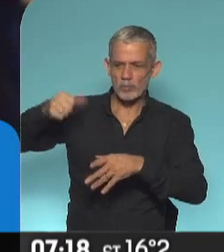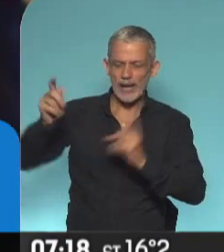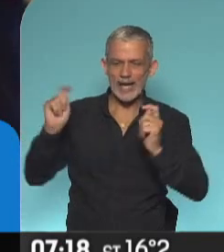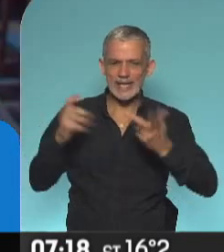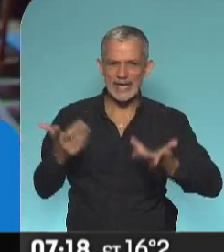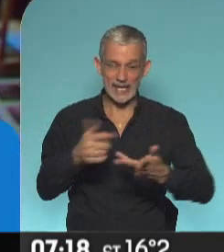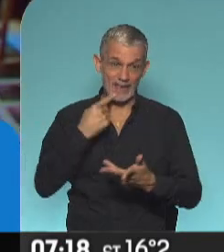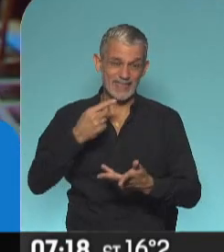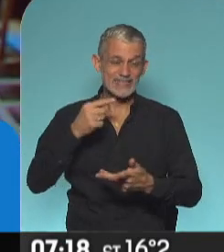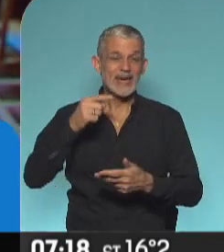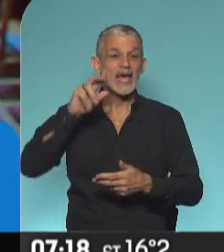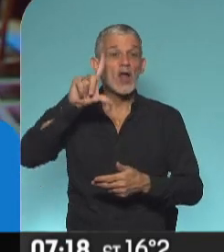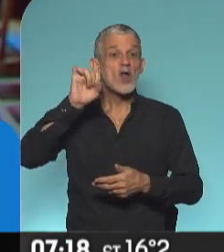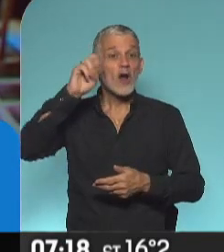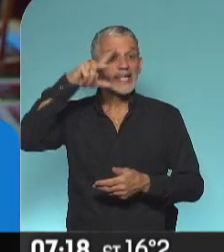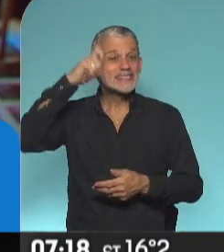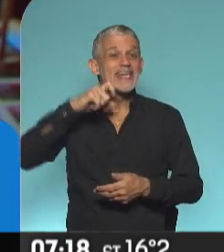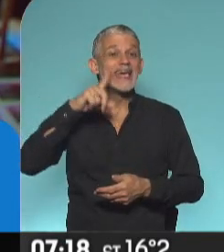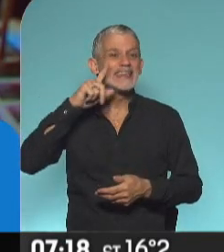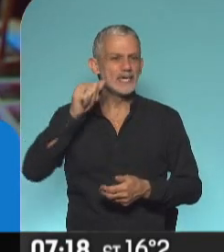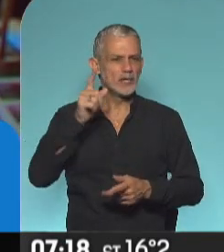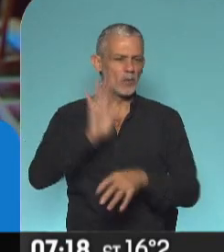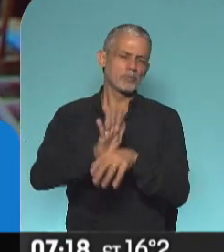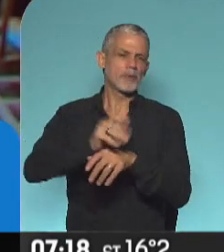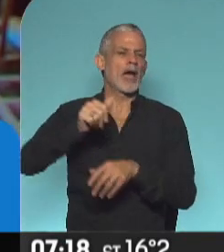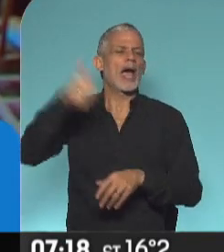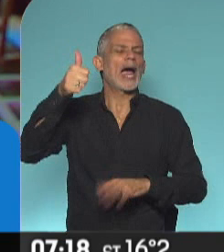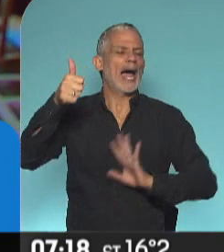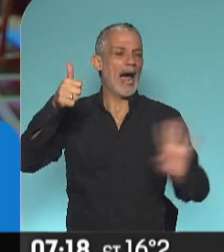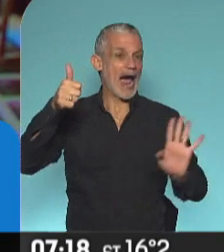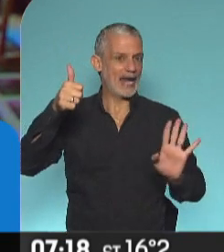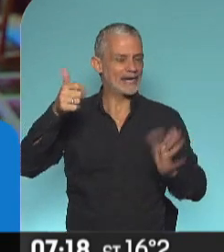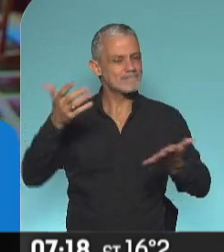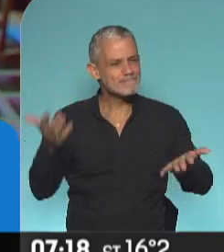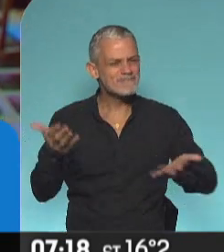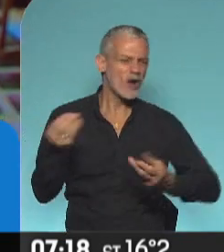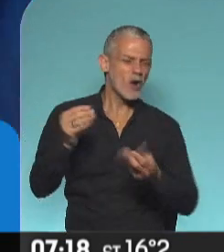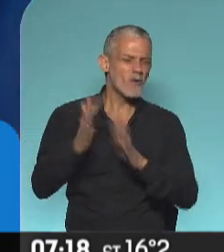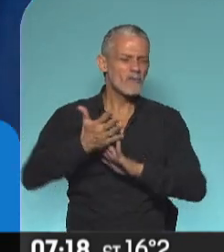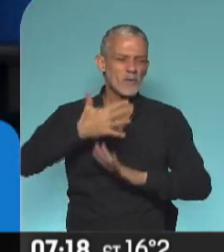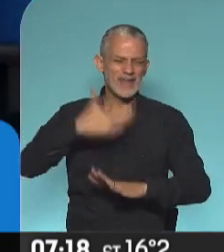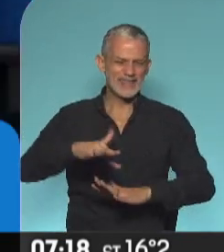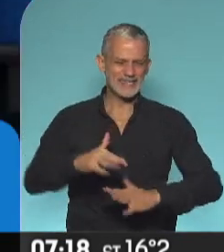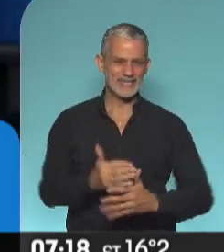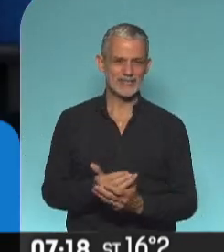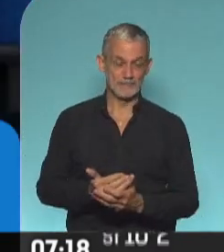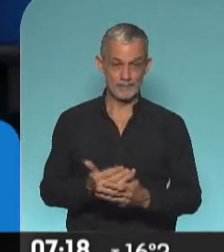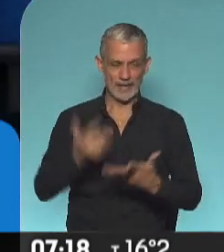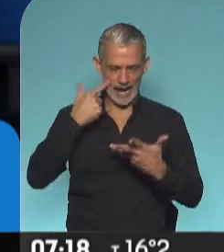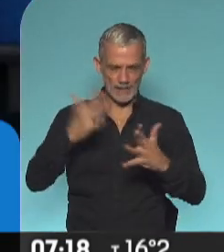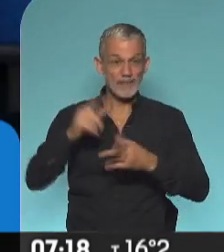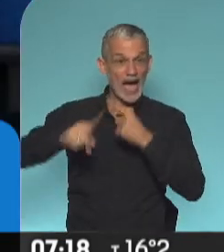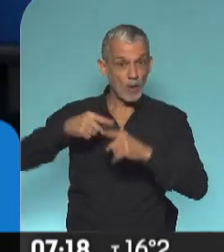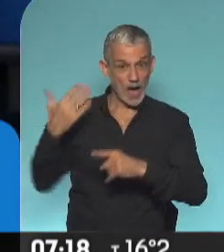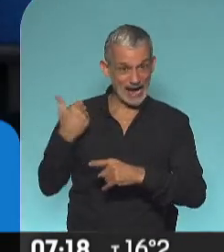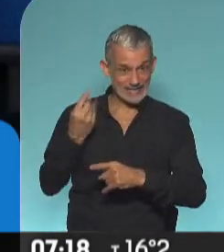señala a Ricardo Lorenzetti como el ganador en este fallo de la Corte. ¿Cómo se entiende eso, Néstor? En rigor, el acuerdo de ayer